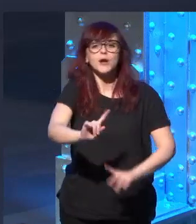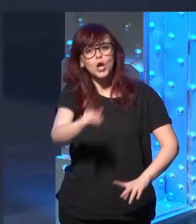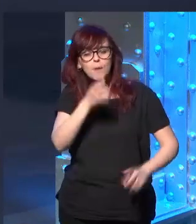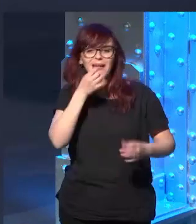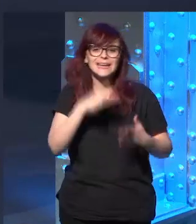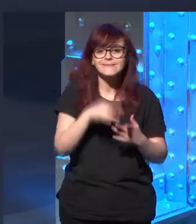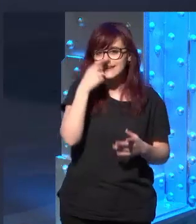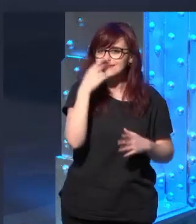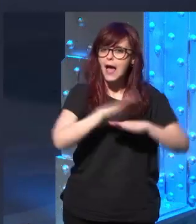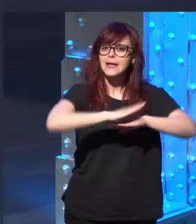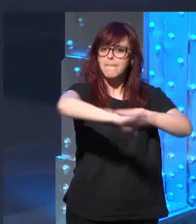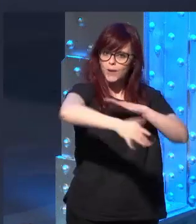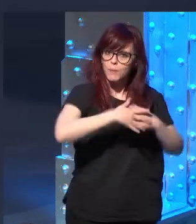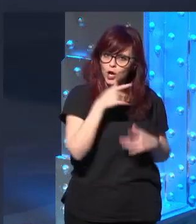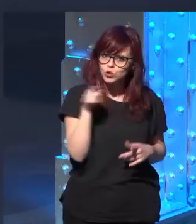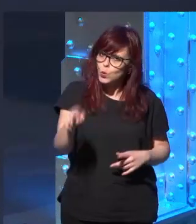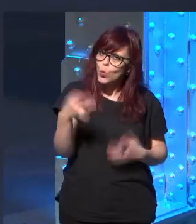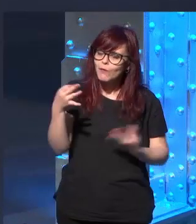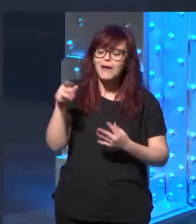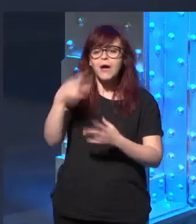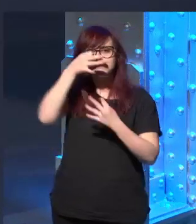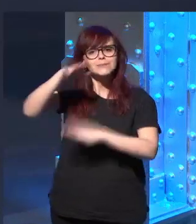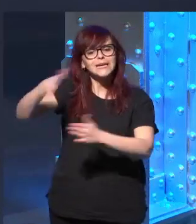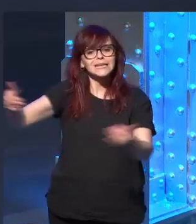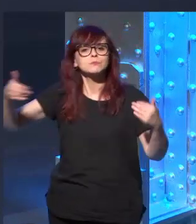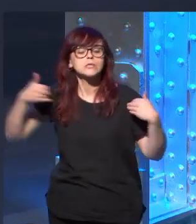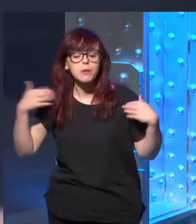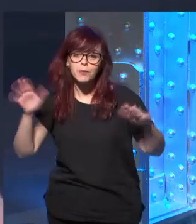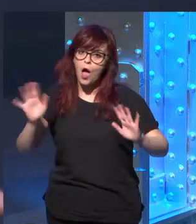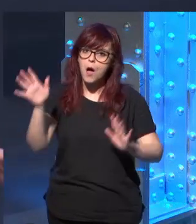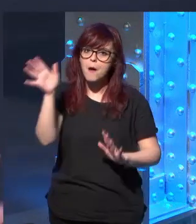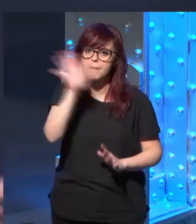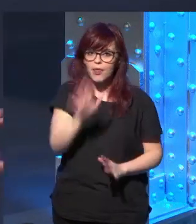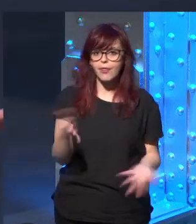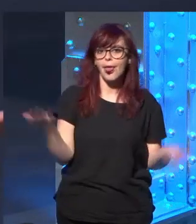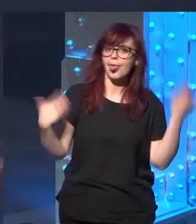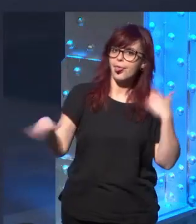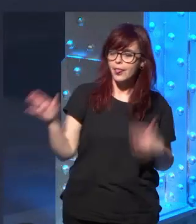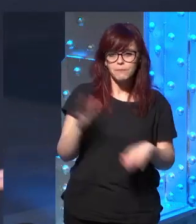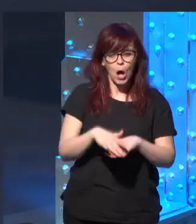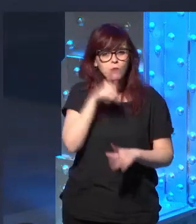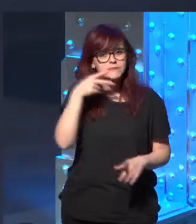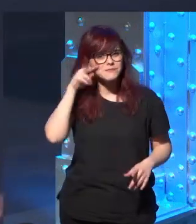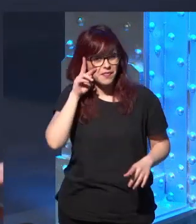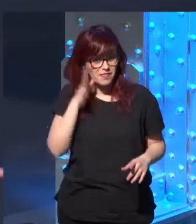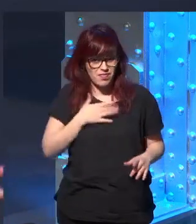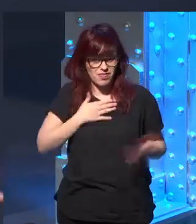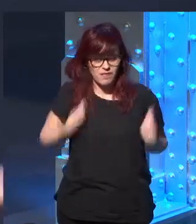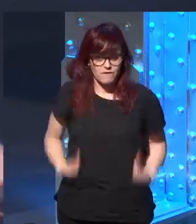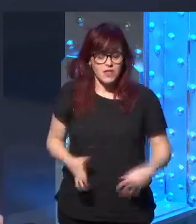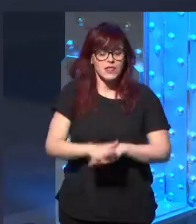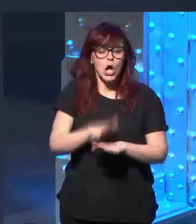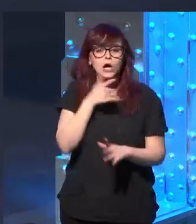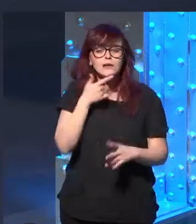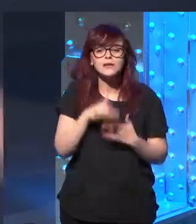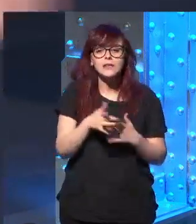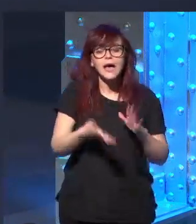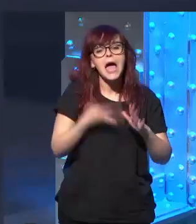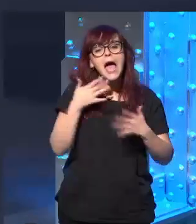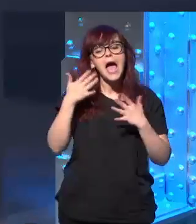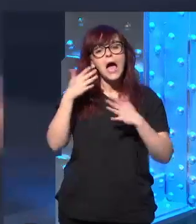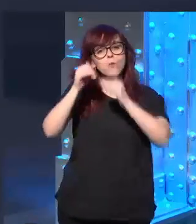vale, te interesa el campo, pero ven y hace cargo de ello, porque es verdad que yo, habiendo vivido esa experiencia como un poco así de salvaje, de irte a escribir